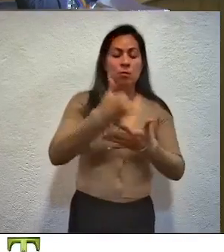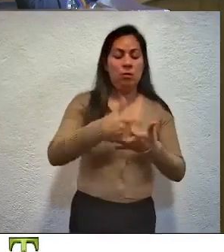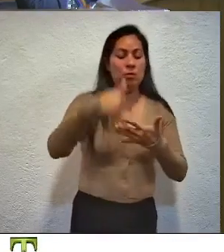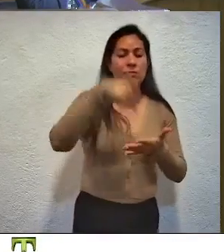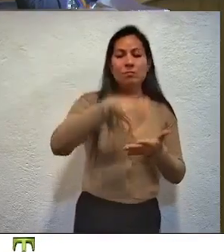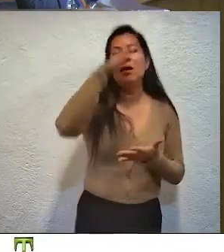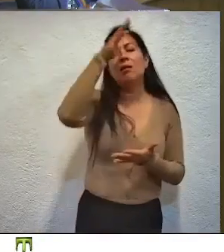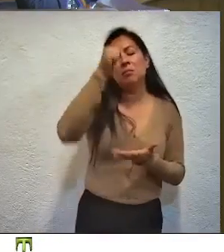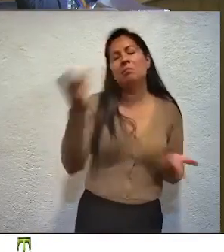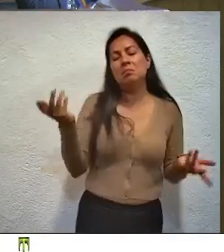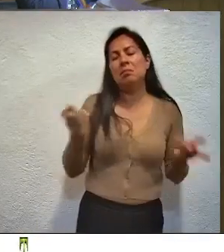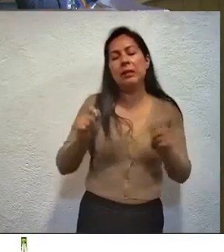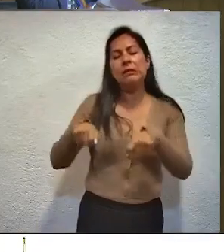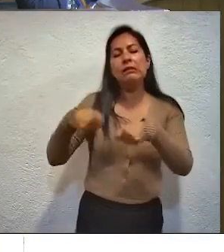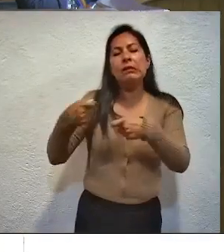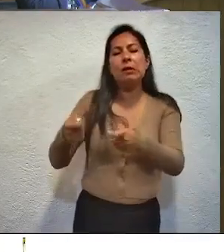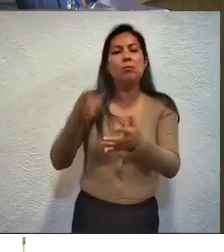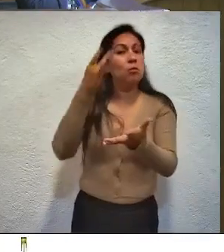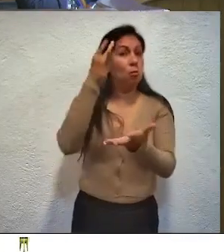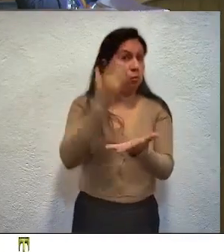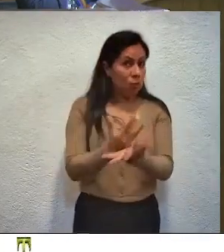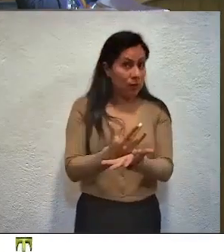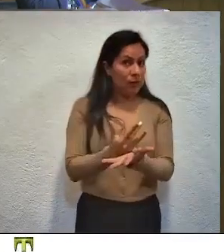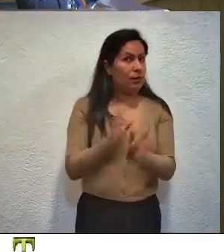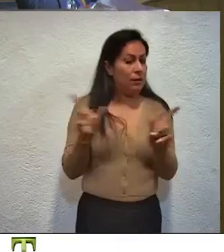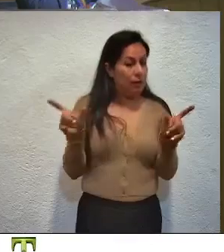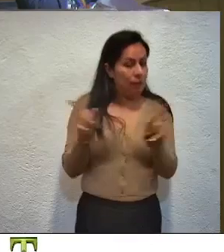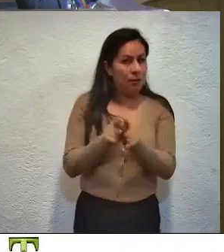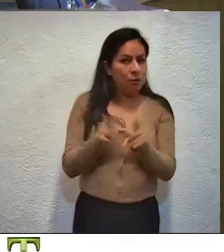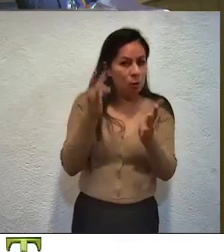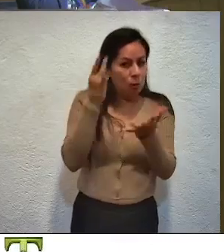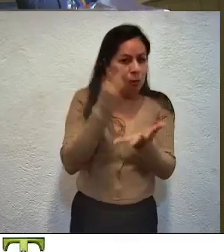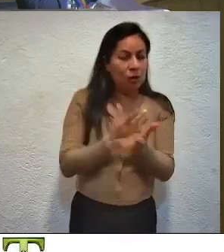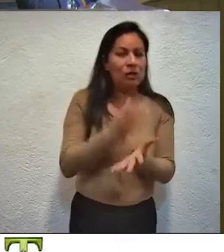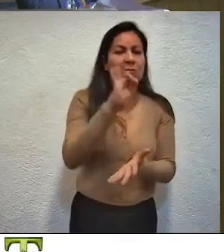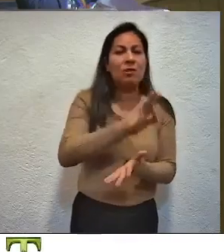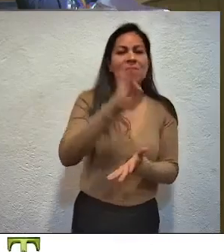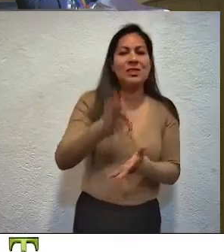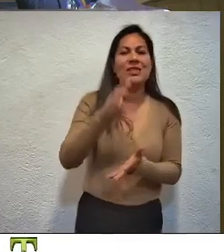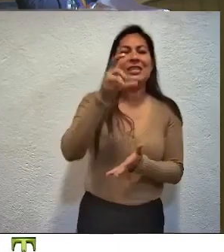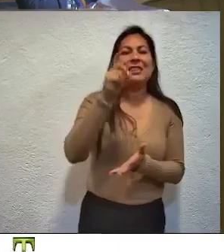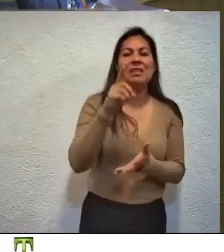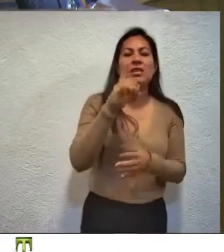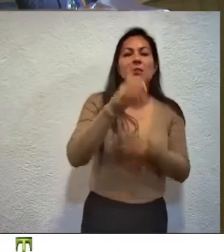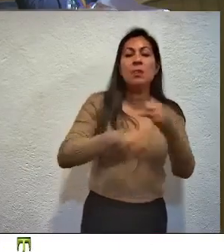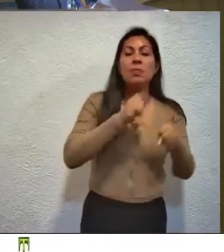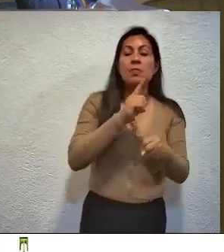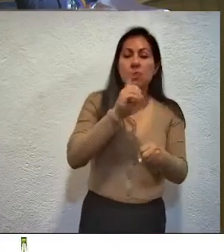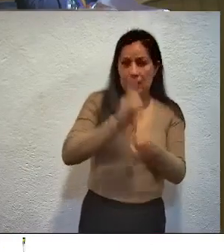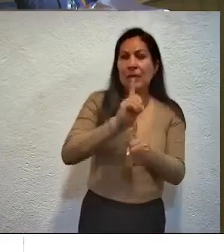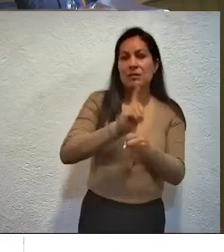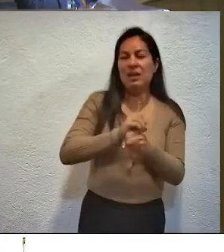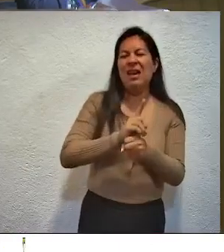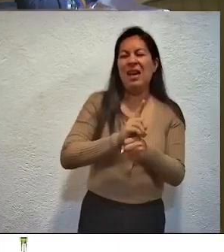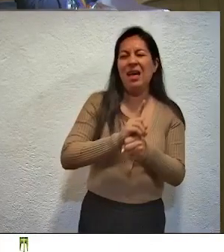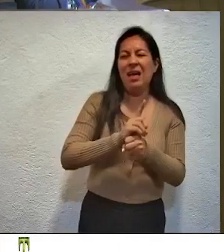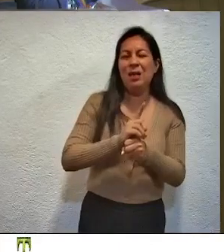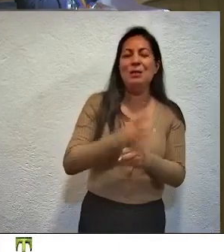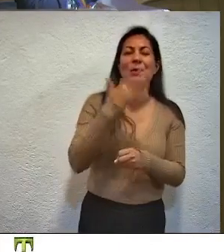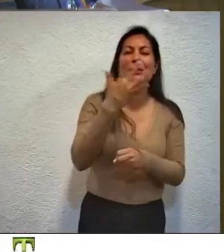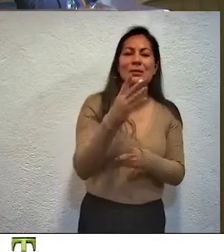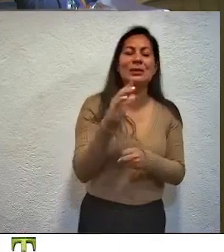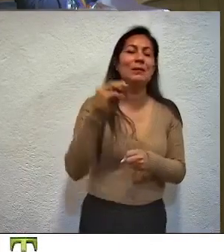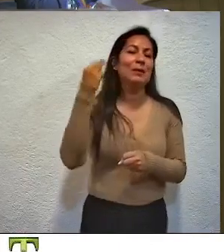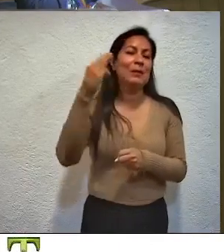acuerda procedente conceder por única ocasión y de forma excepcional un plazo de 30 días naturales contados a partir del día 5